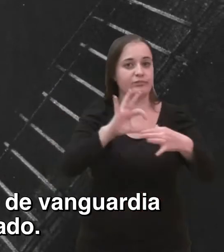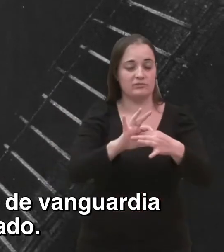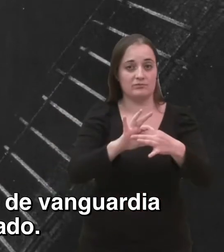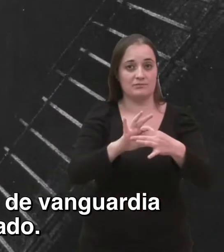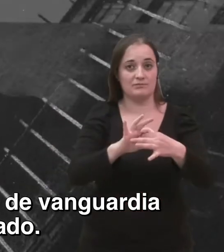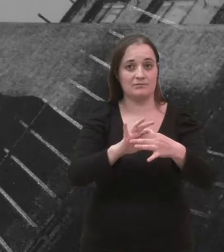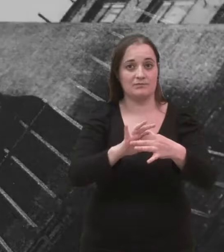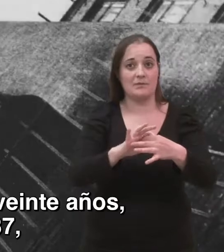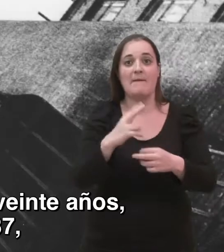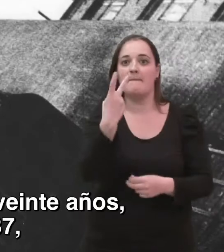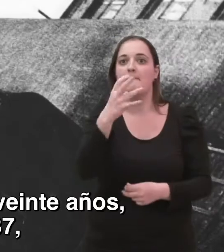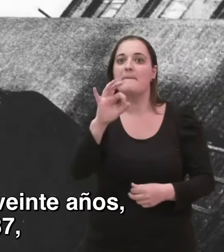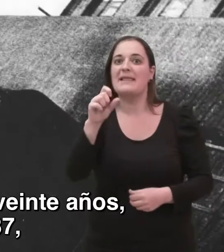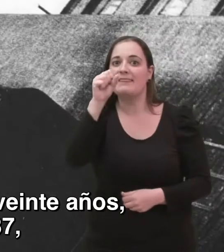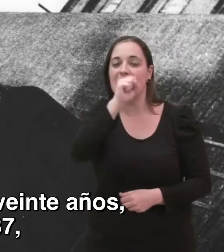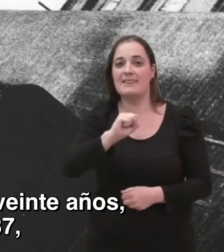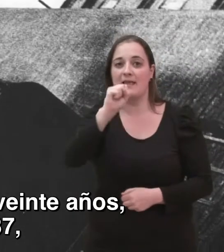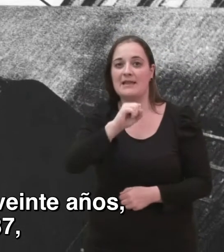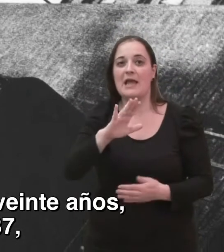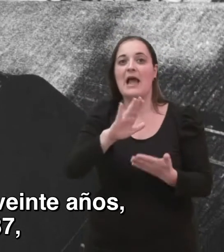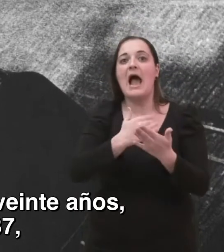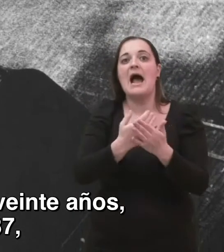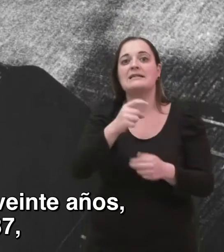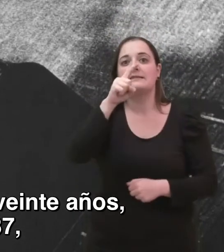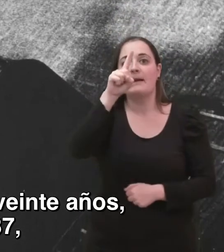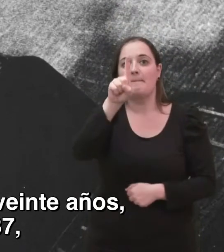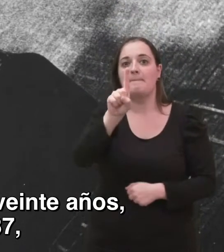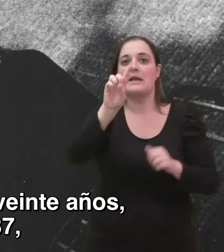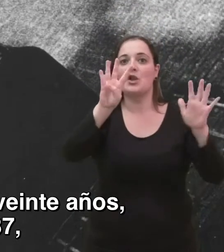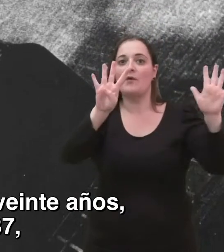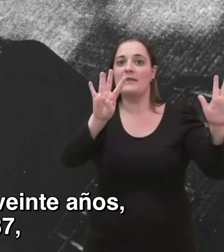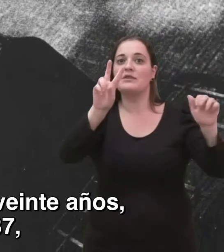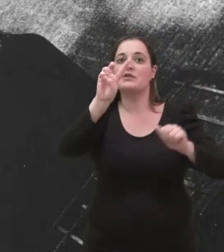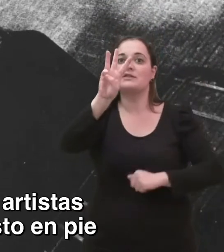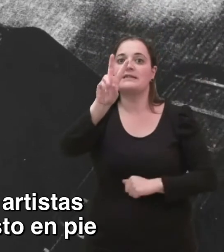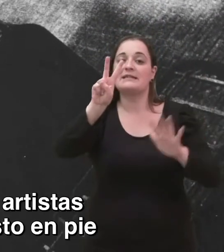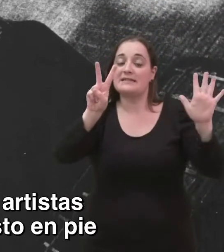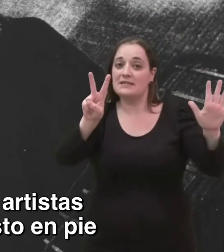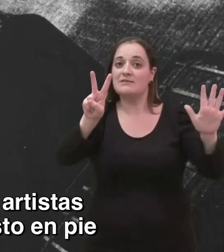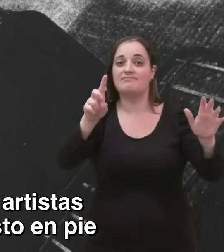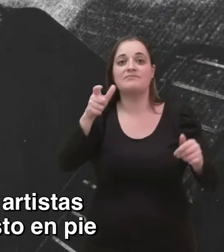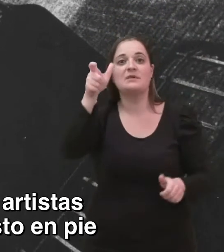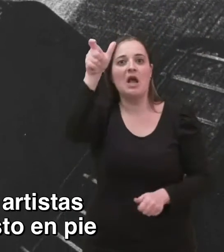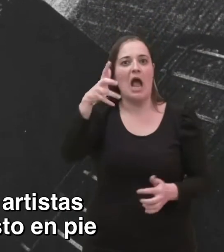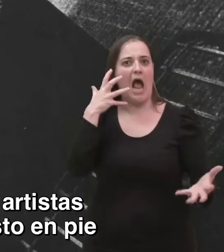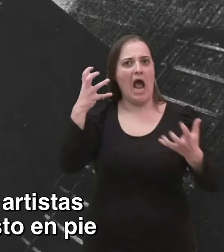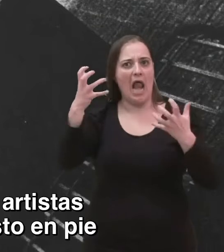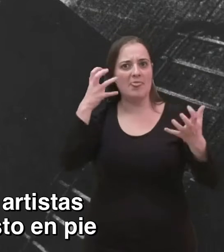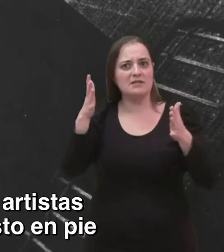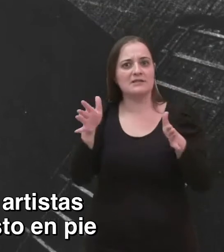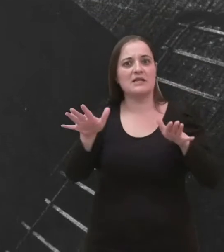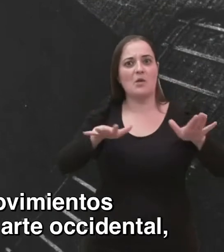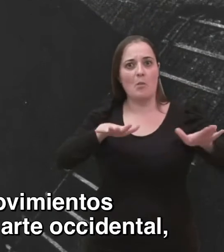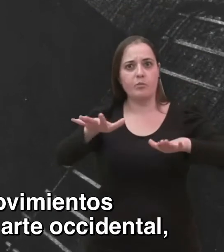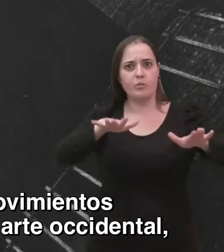fértil aliado. Al menos durante 20 años, hasta 1937, muchos de los artistas que habían puesto en